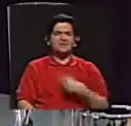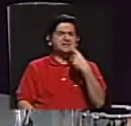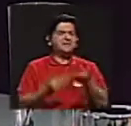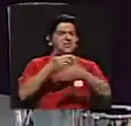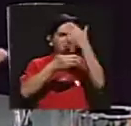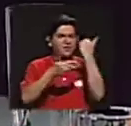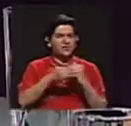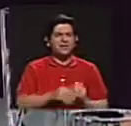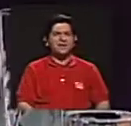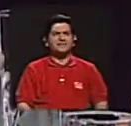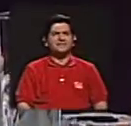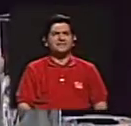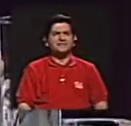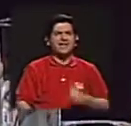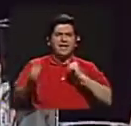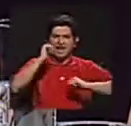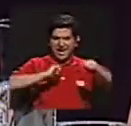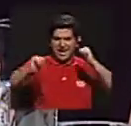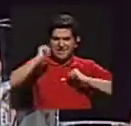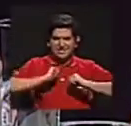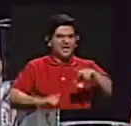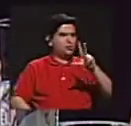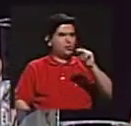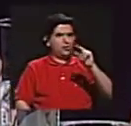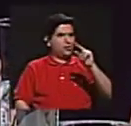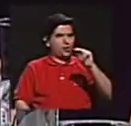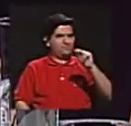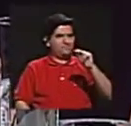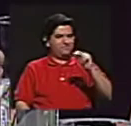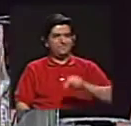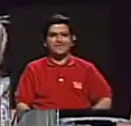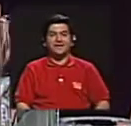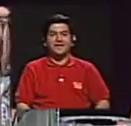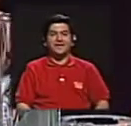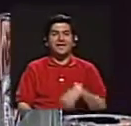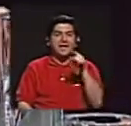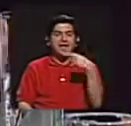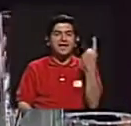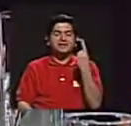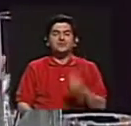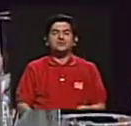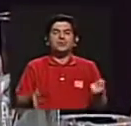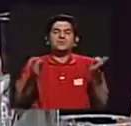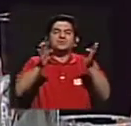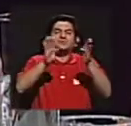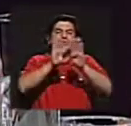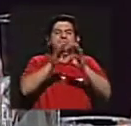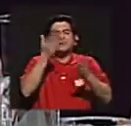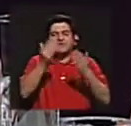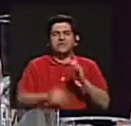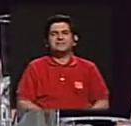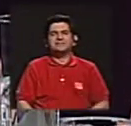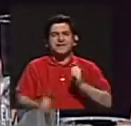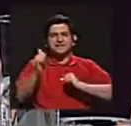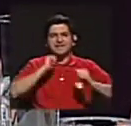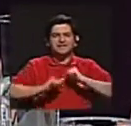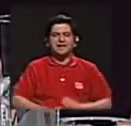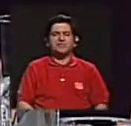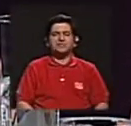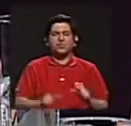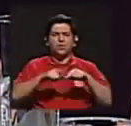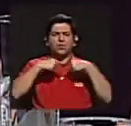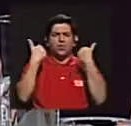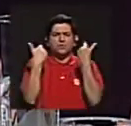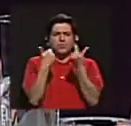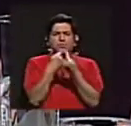ahora, el teatro, en el caso del teatro, no. El teatro solamente se encerró un poco en teatros cuando la burguesía toma